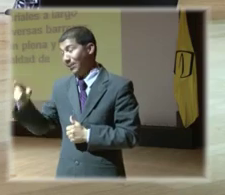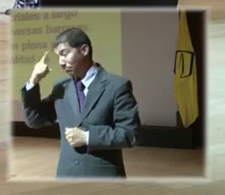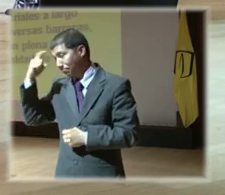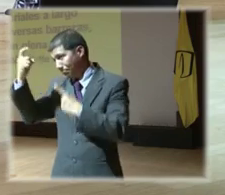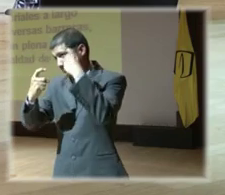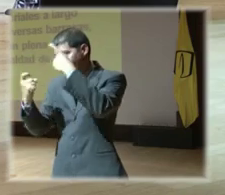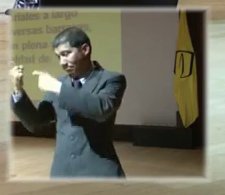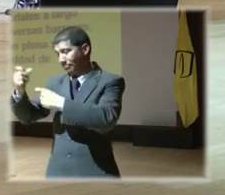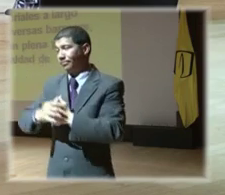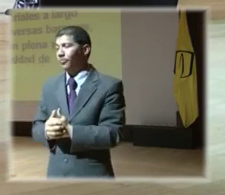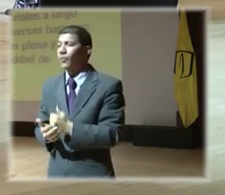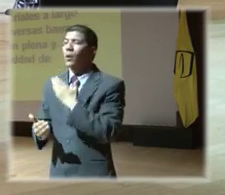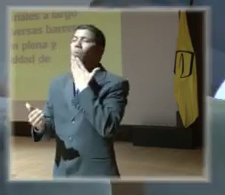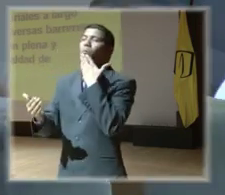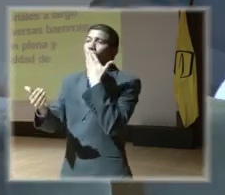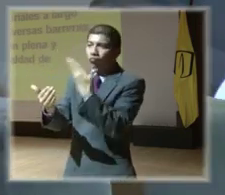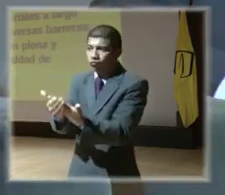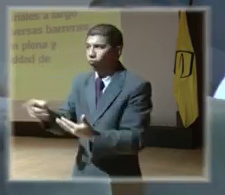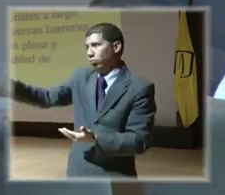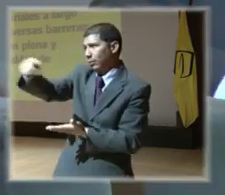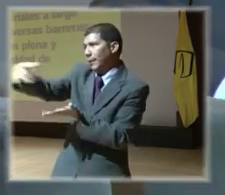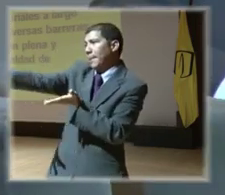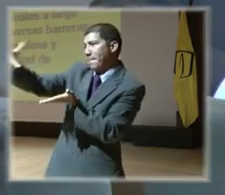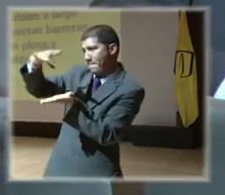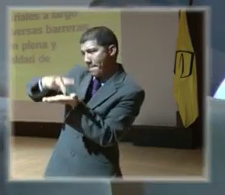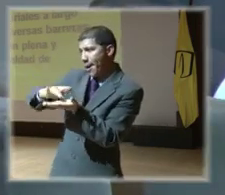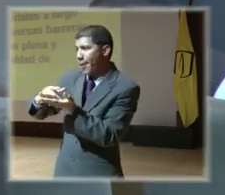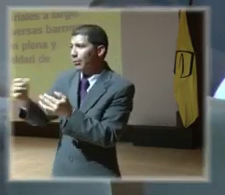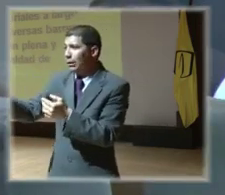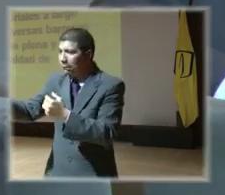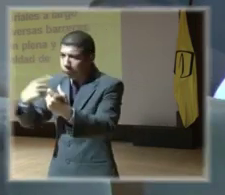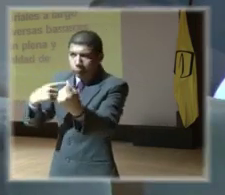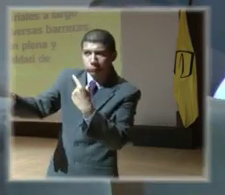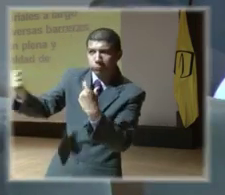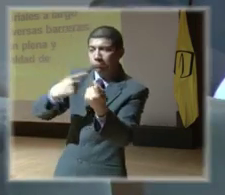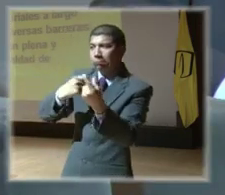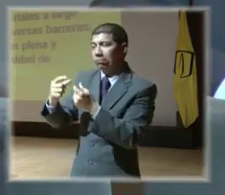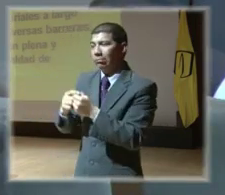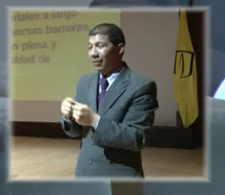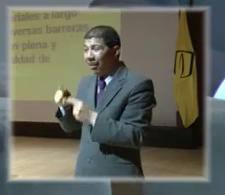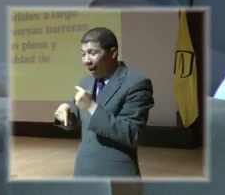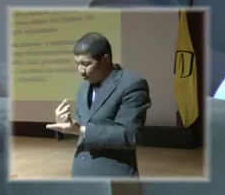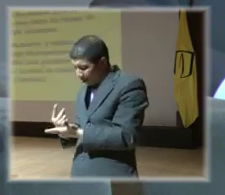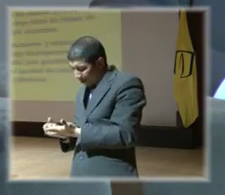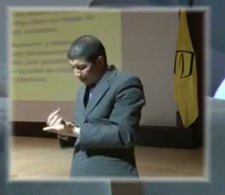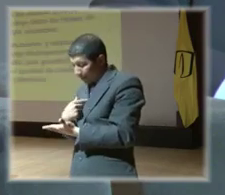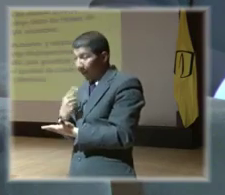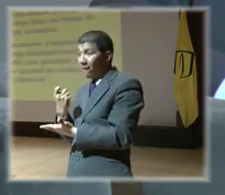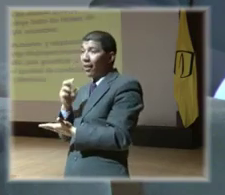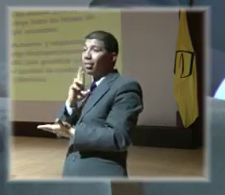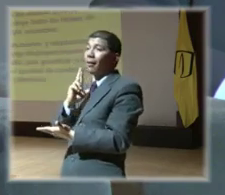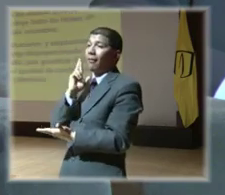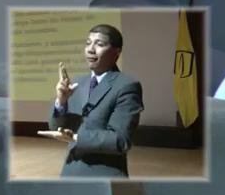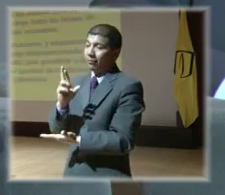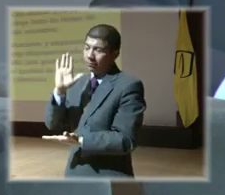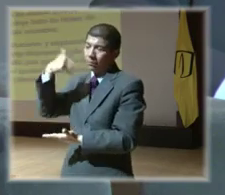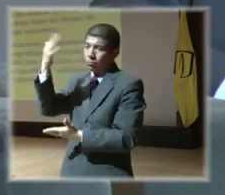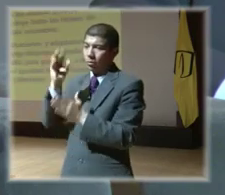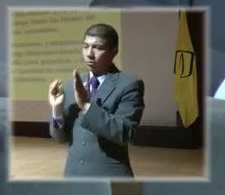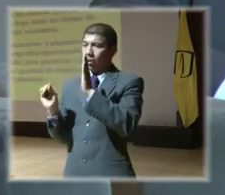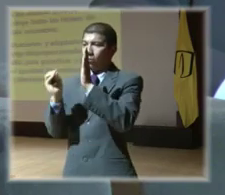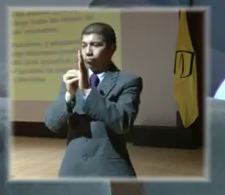hoy, por hacer todas las preguntas. De verdad, prometo que las responderemos en nuestra página de